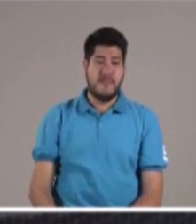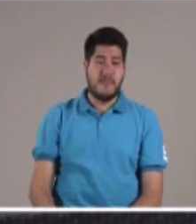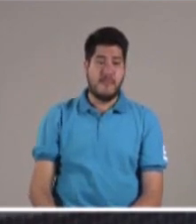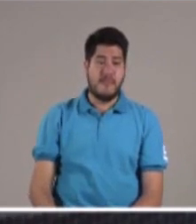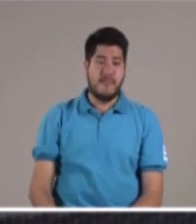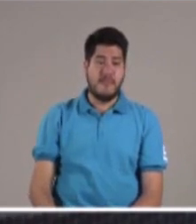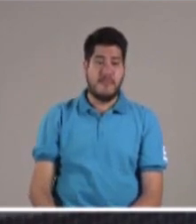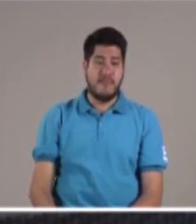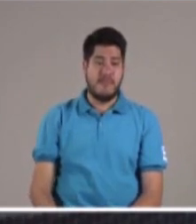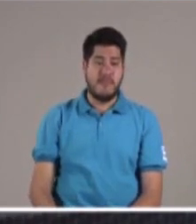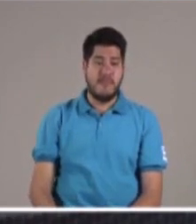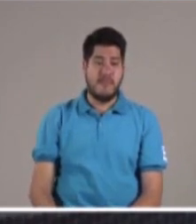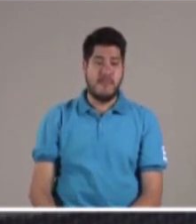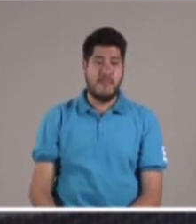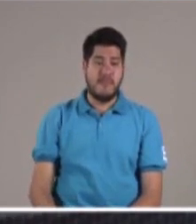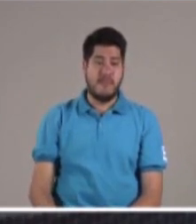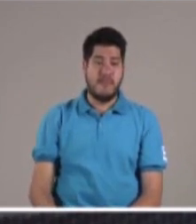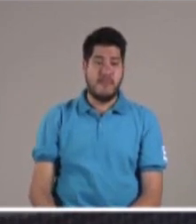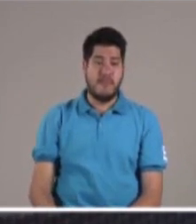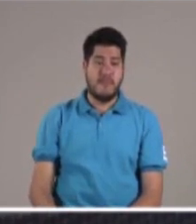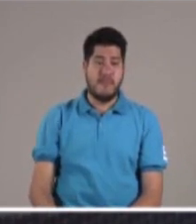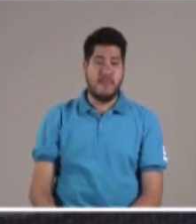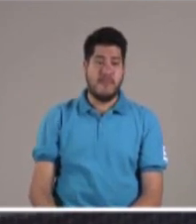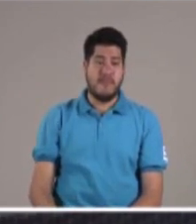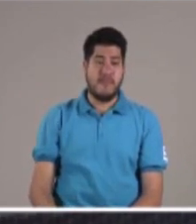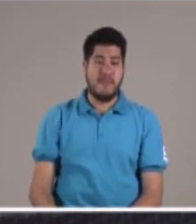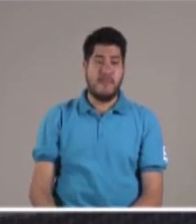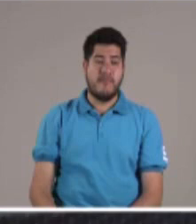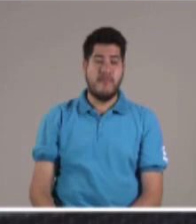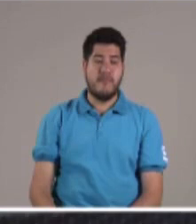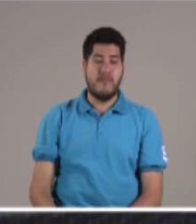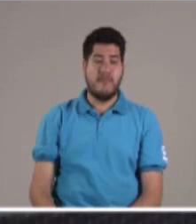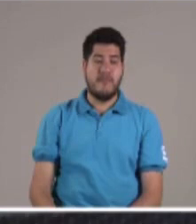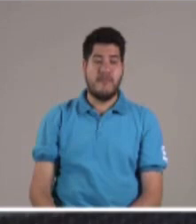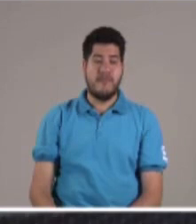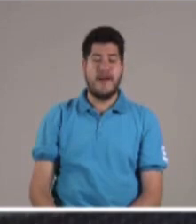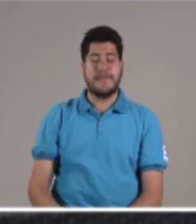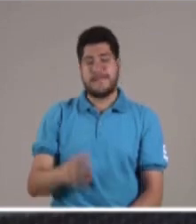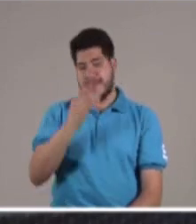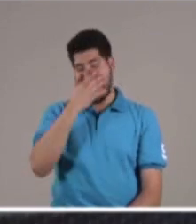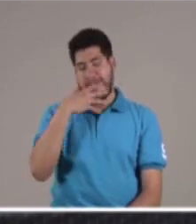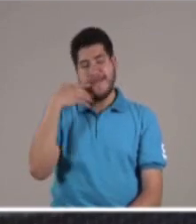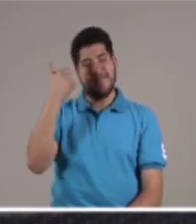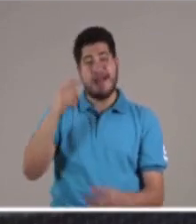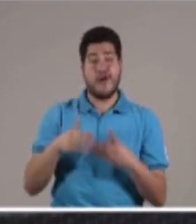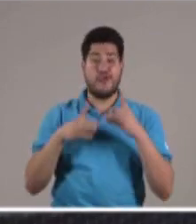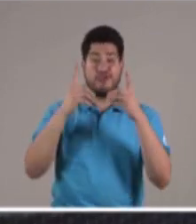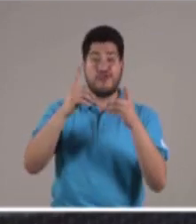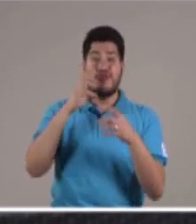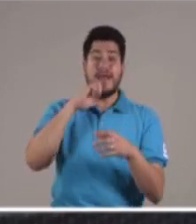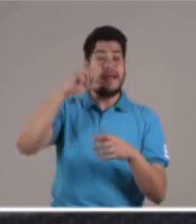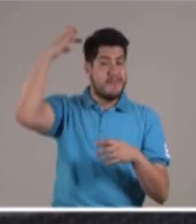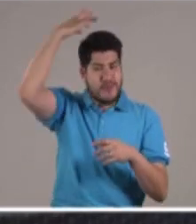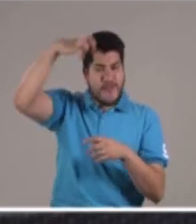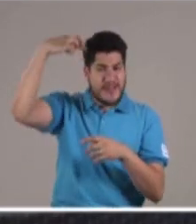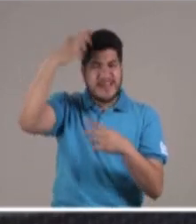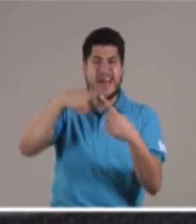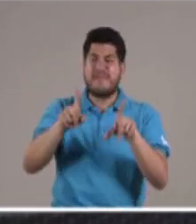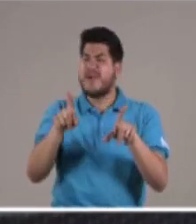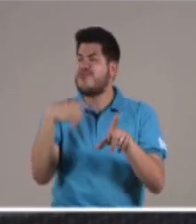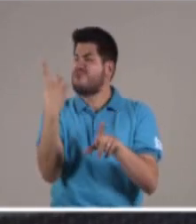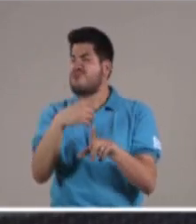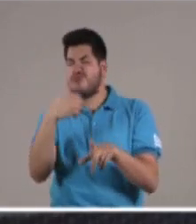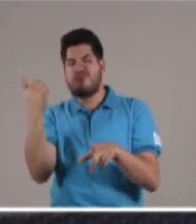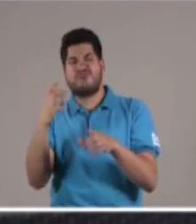dice sobre todo eso que profetizais okay Este es el el Non Plus Ultra digámoslo así dejémosla y los demás Cuáles son Entonces